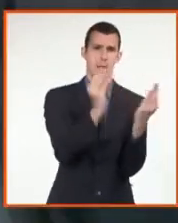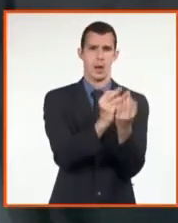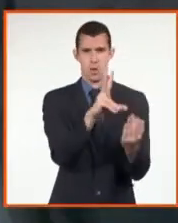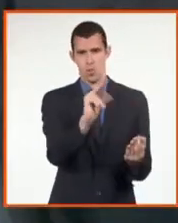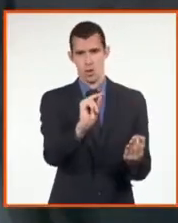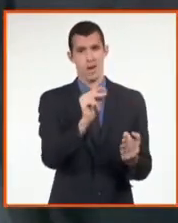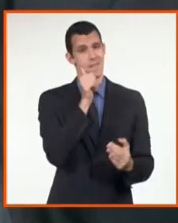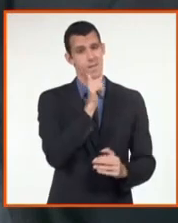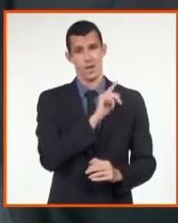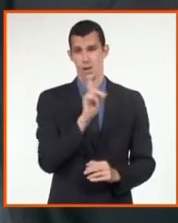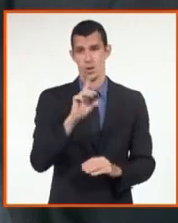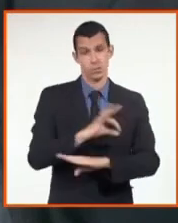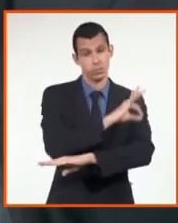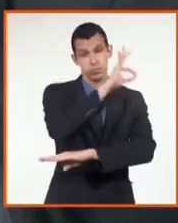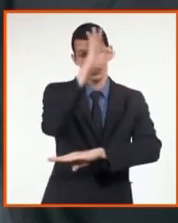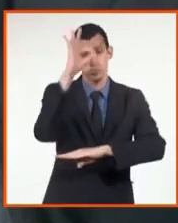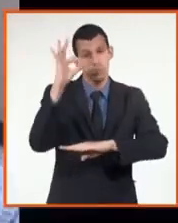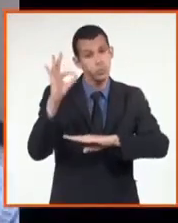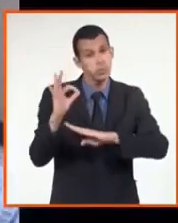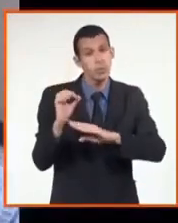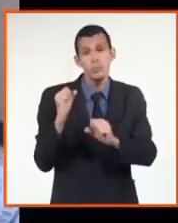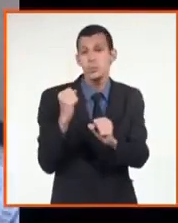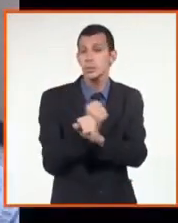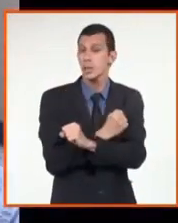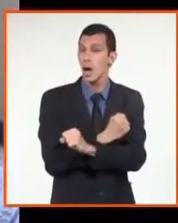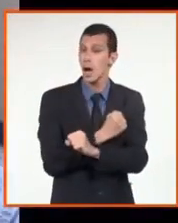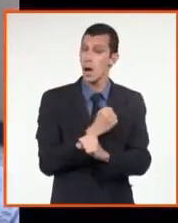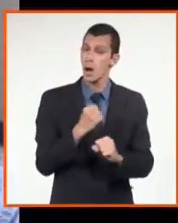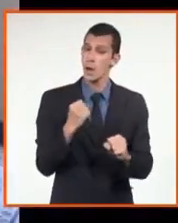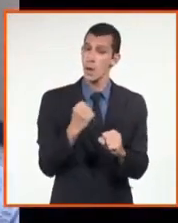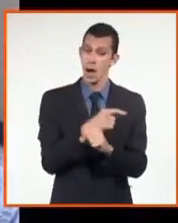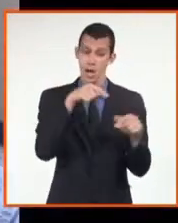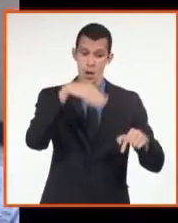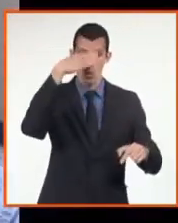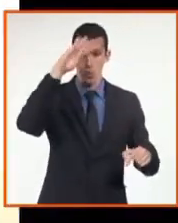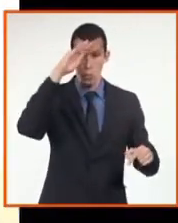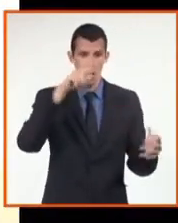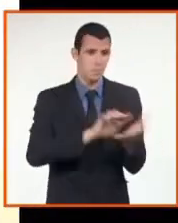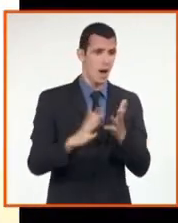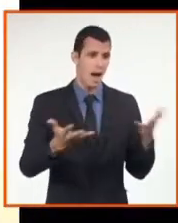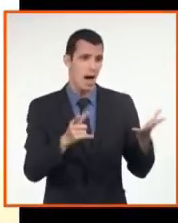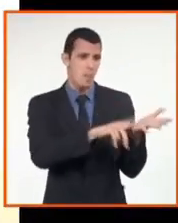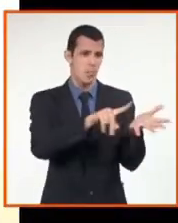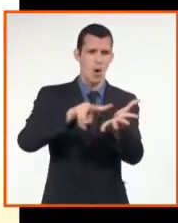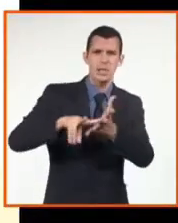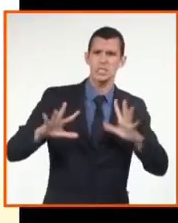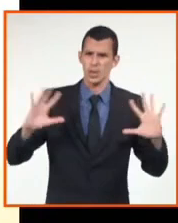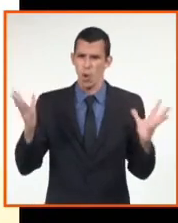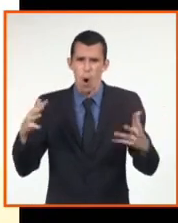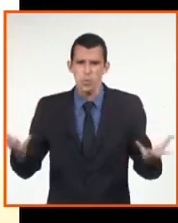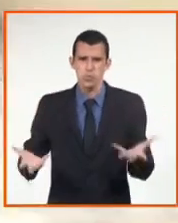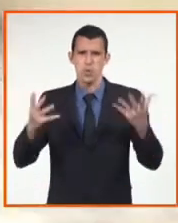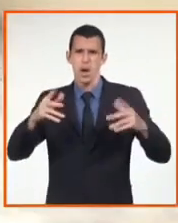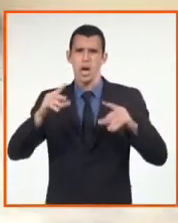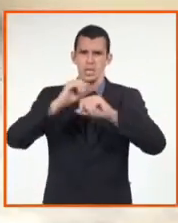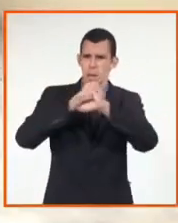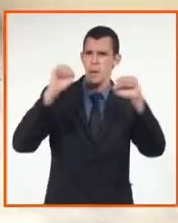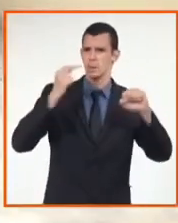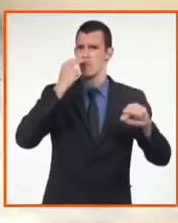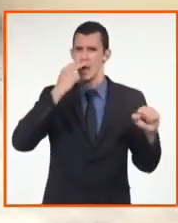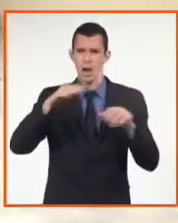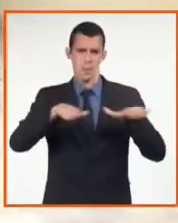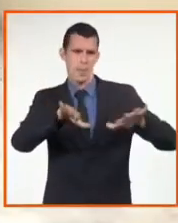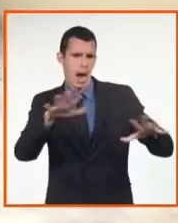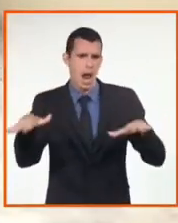que reconocer no que trabajamos a la par y Unidos con el consejo electoral nacional realmente para